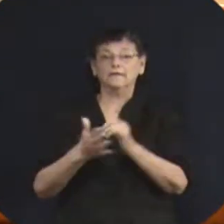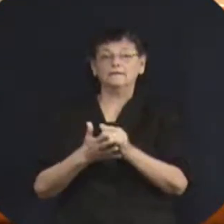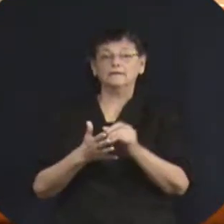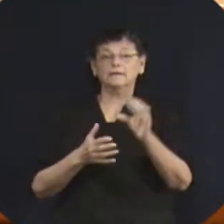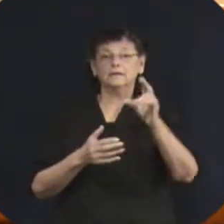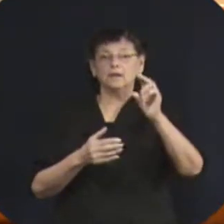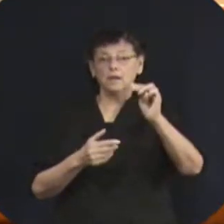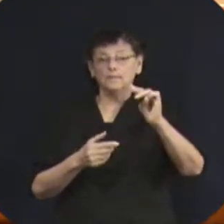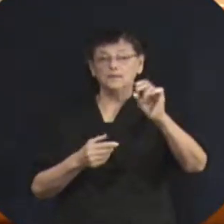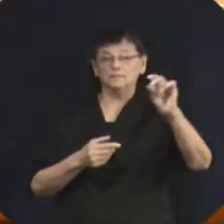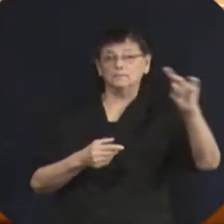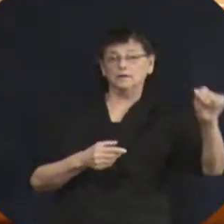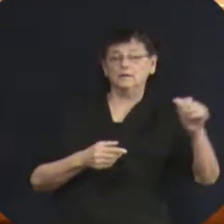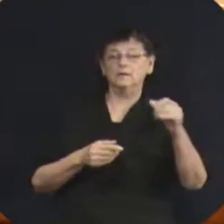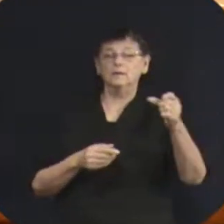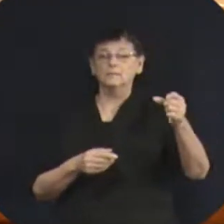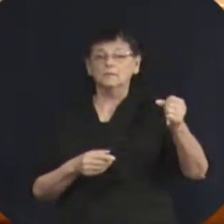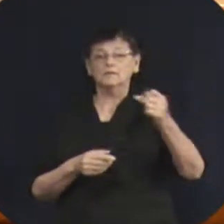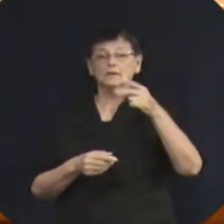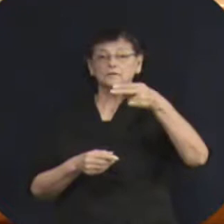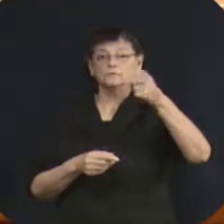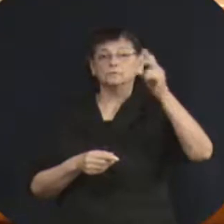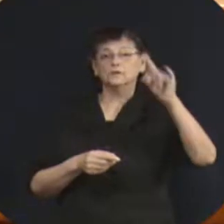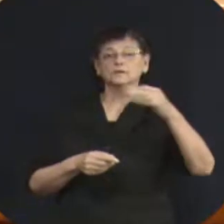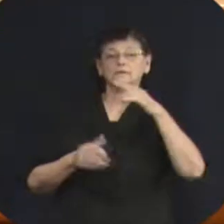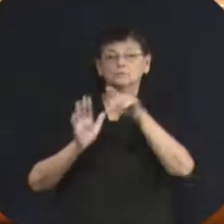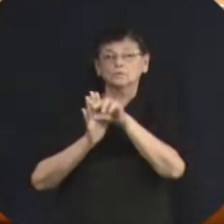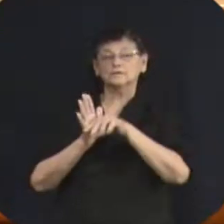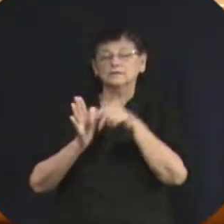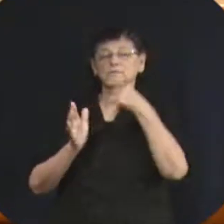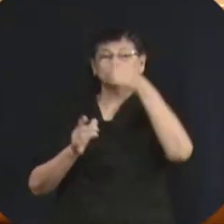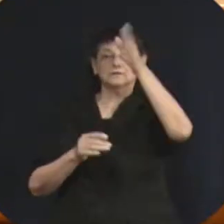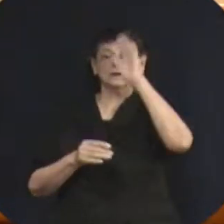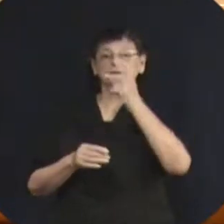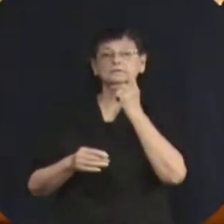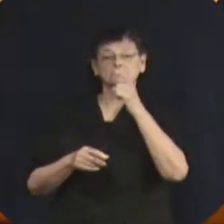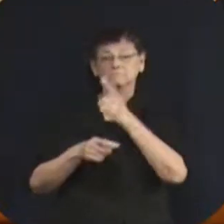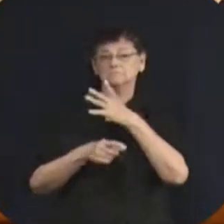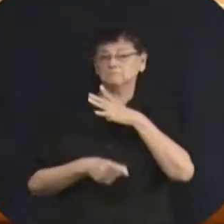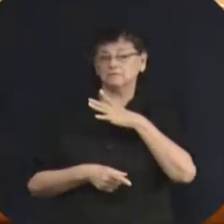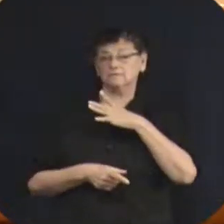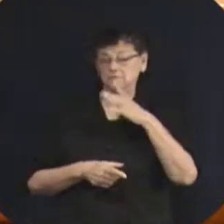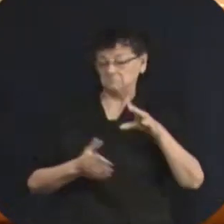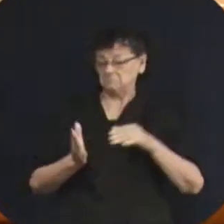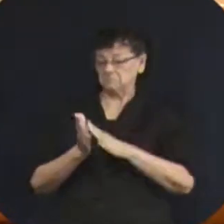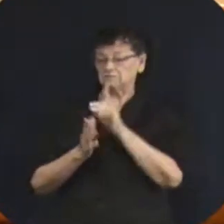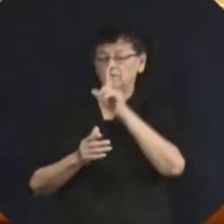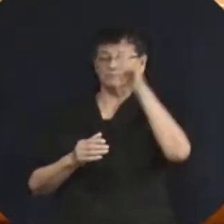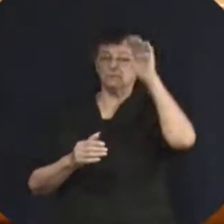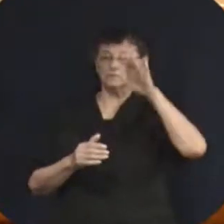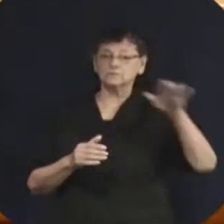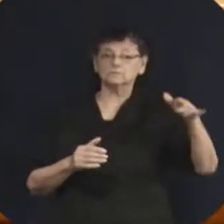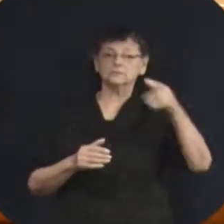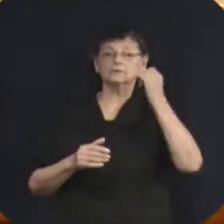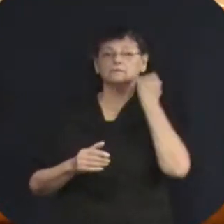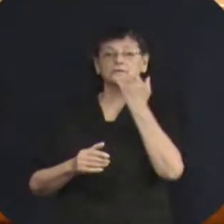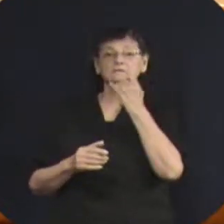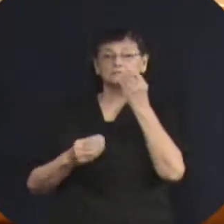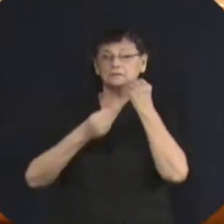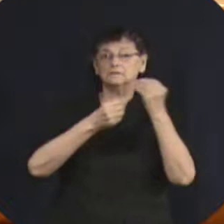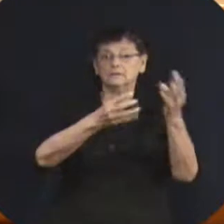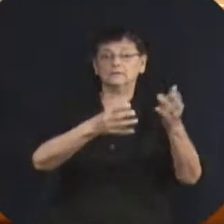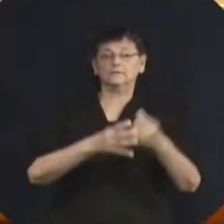emana leche y miel. Moisés le dijo a Dios, está bien, me presentaré a los hijos de Israel y les